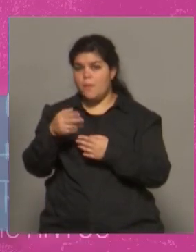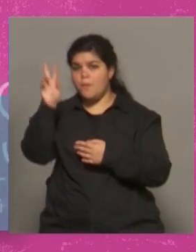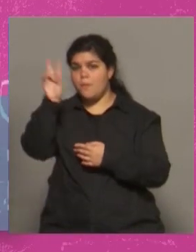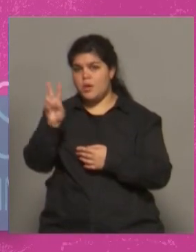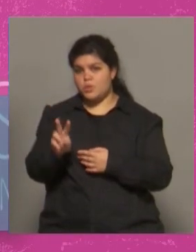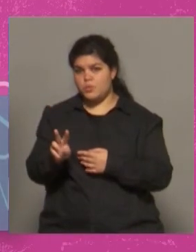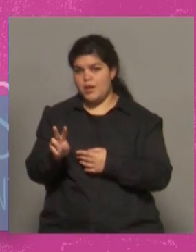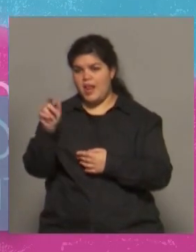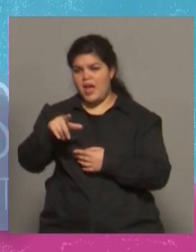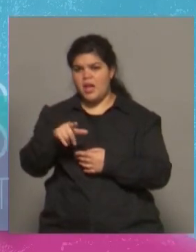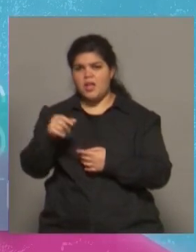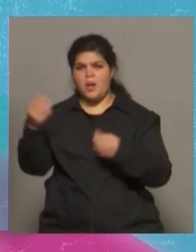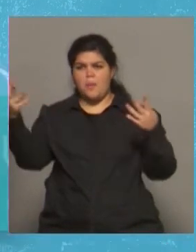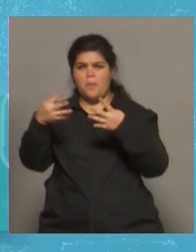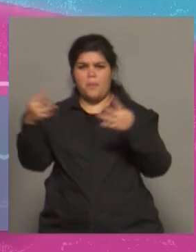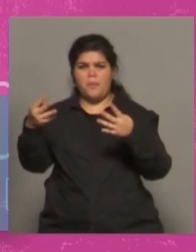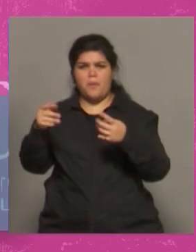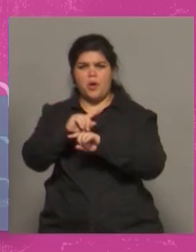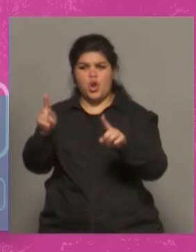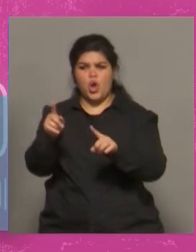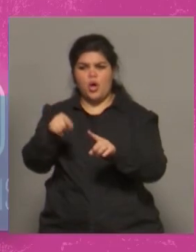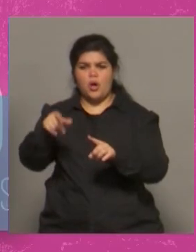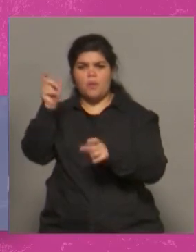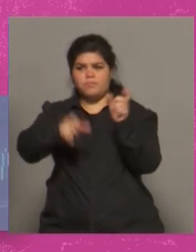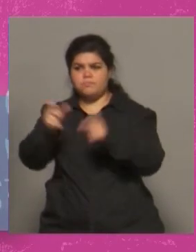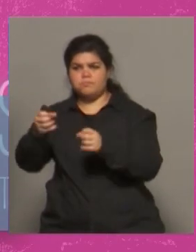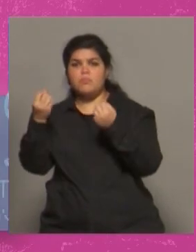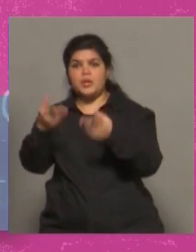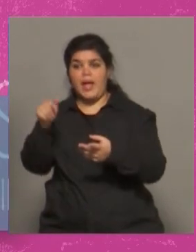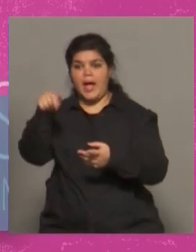no estalla una guerra civil, y es porque justamente los militares